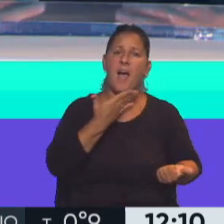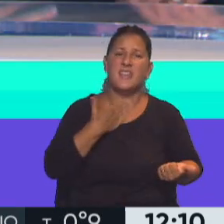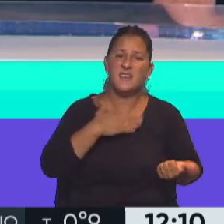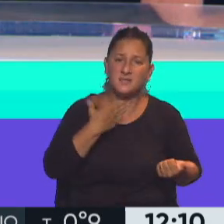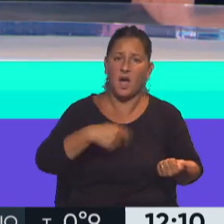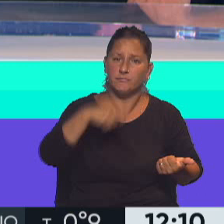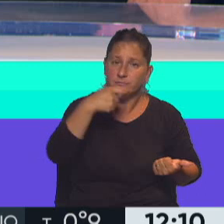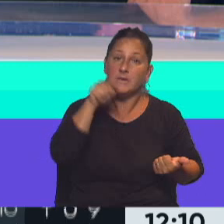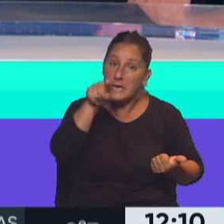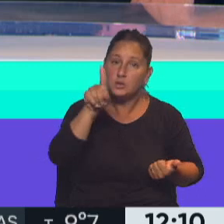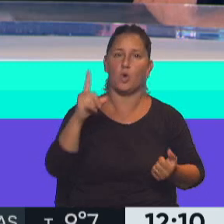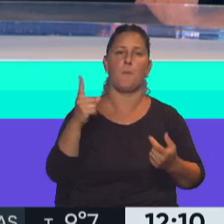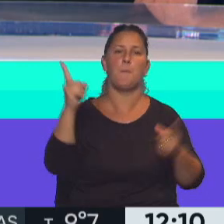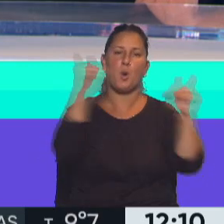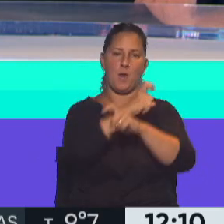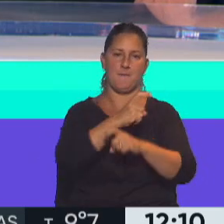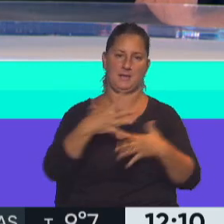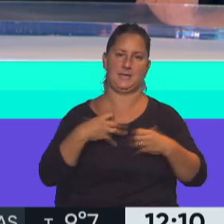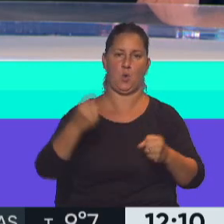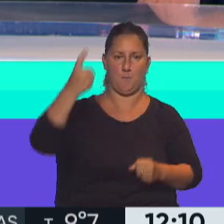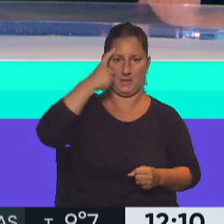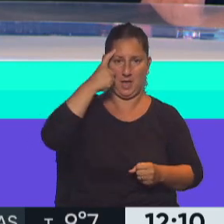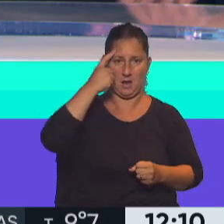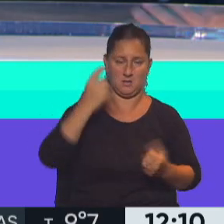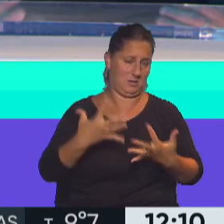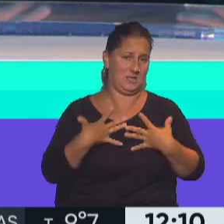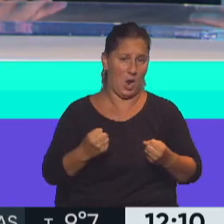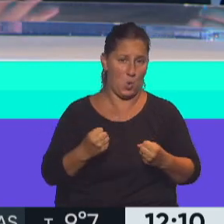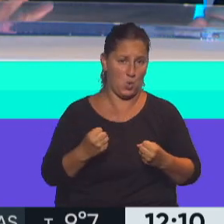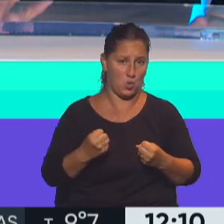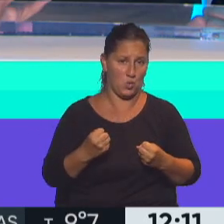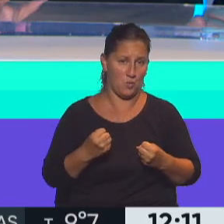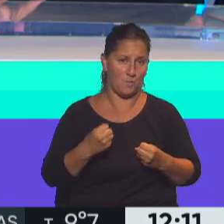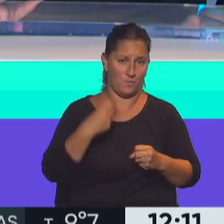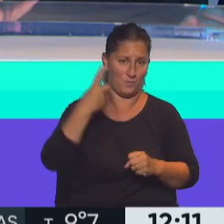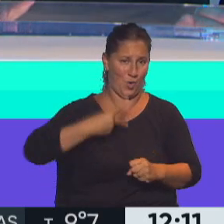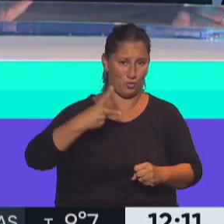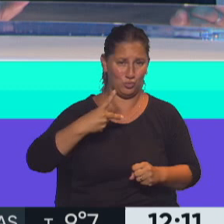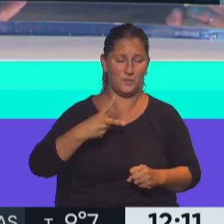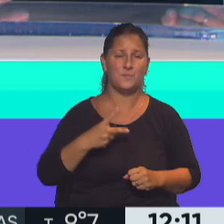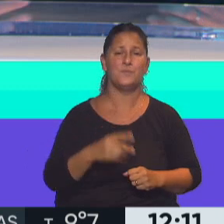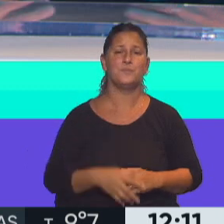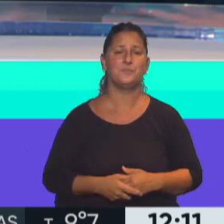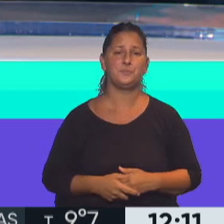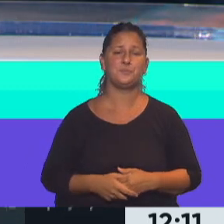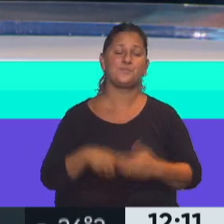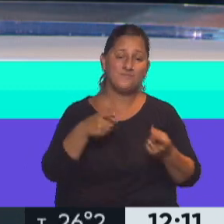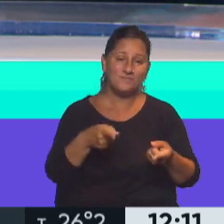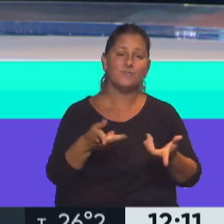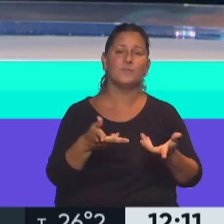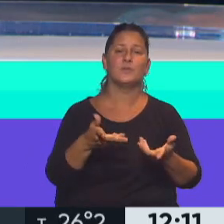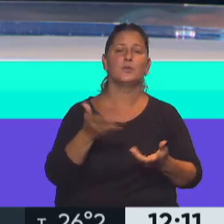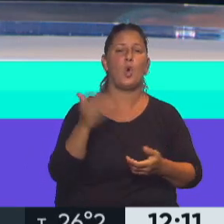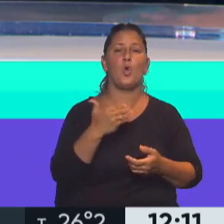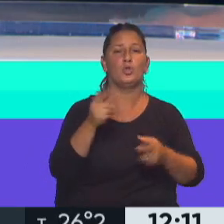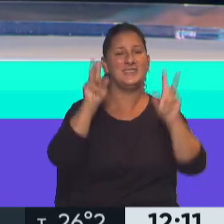que tiene un problema de salud mental y que tiene un problema de salud. Entonces, en ese sentido, digamos, todo efector